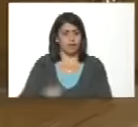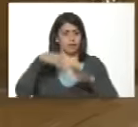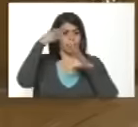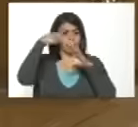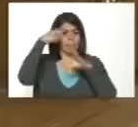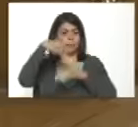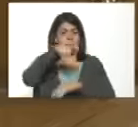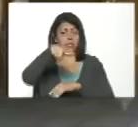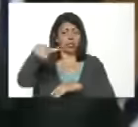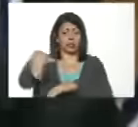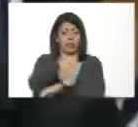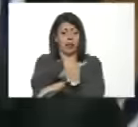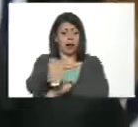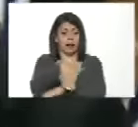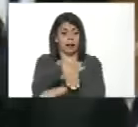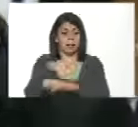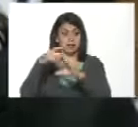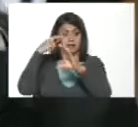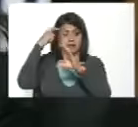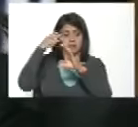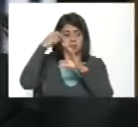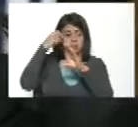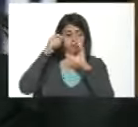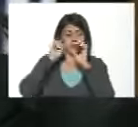gente en la calle.